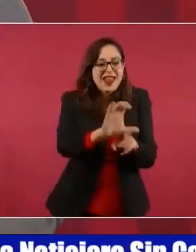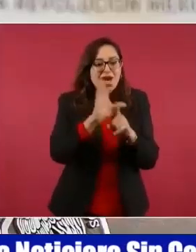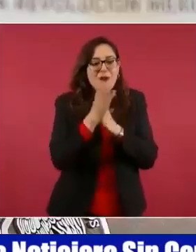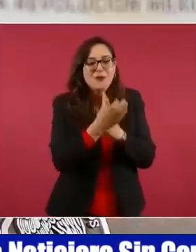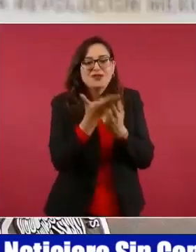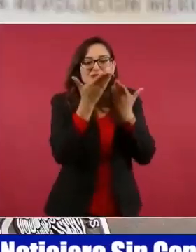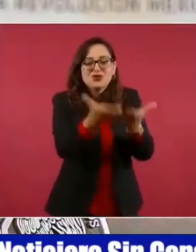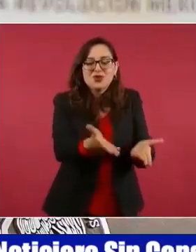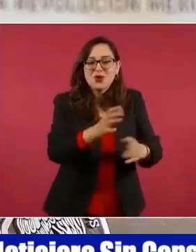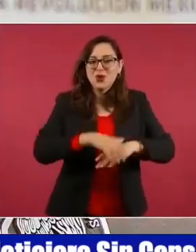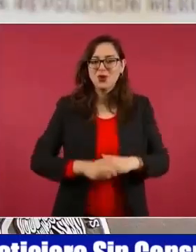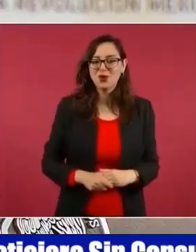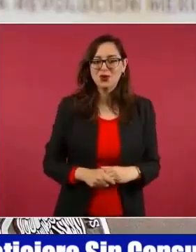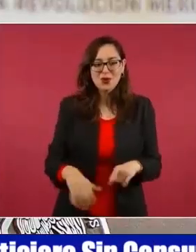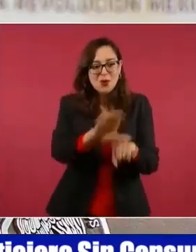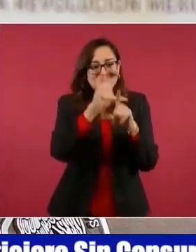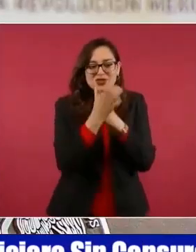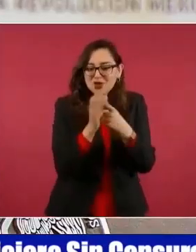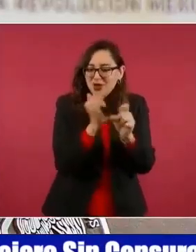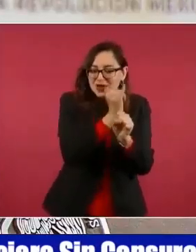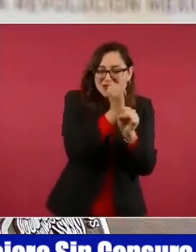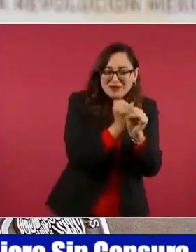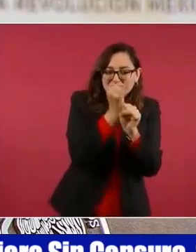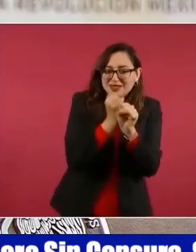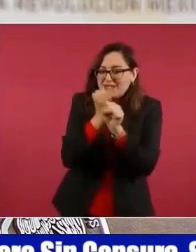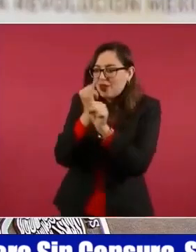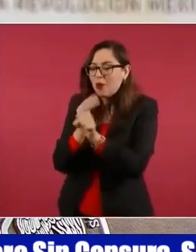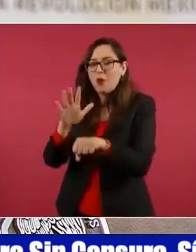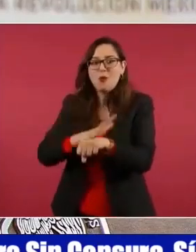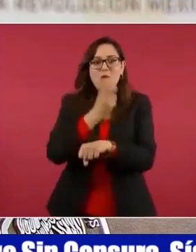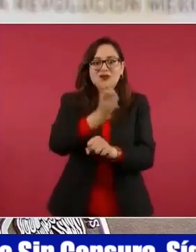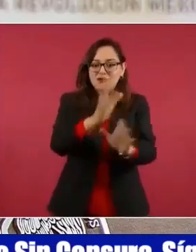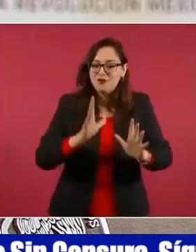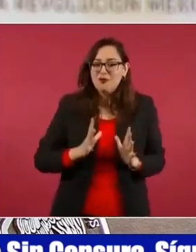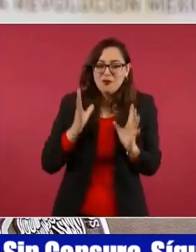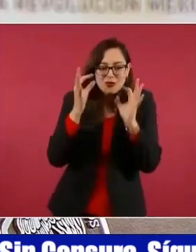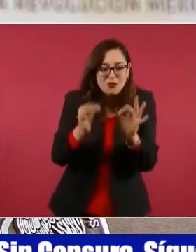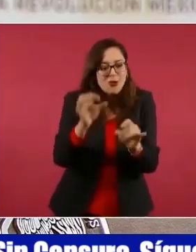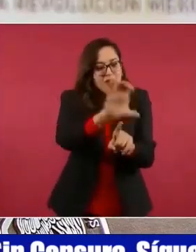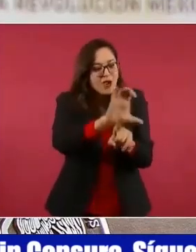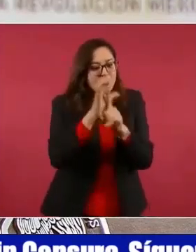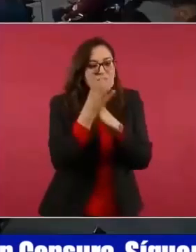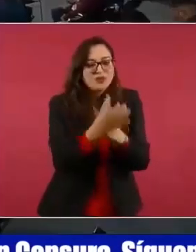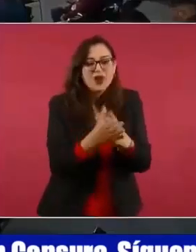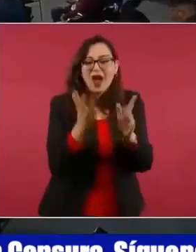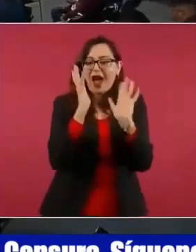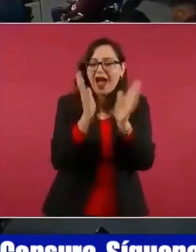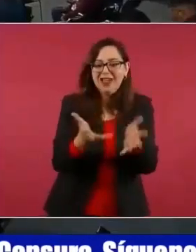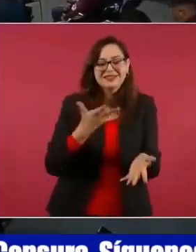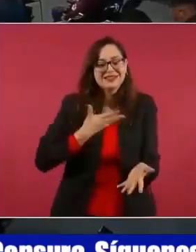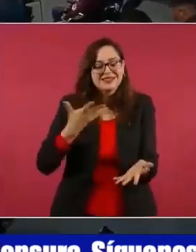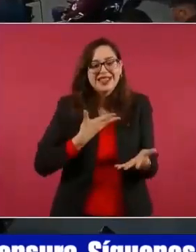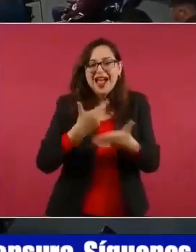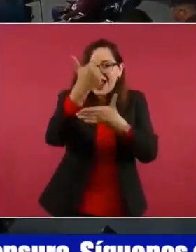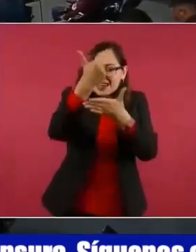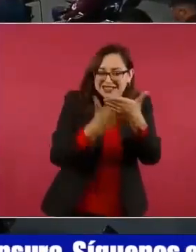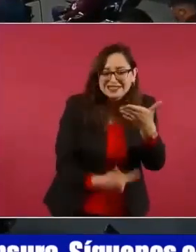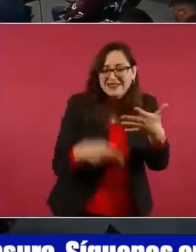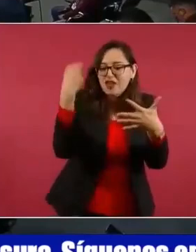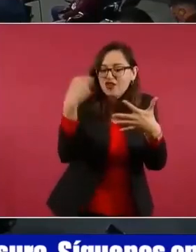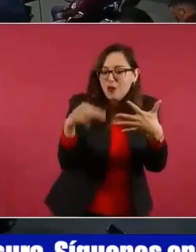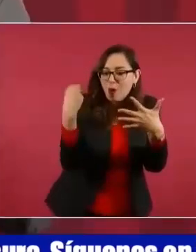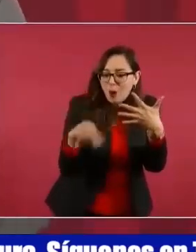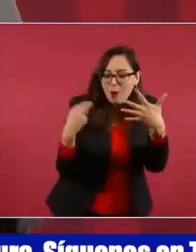aprendió eh, español en la misma escuela que Peña Nieto aprendió inglés, entonces pues difícilmente